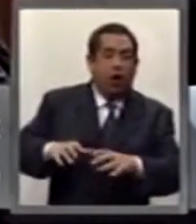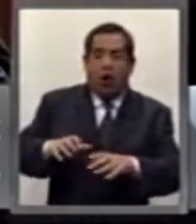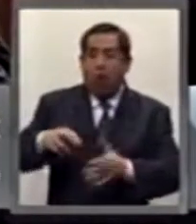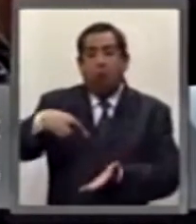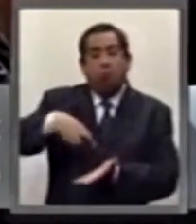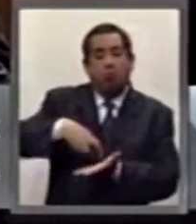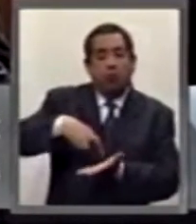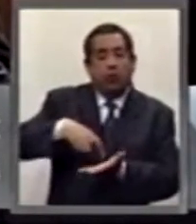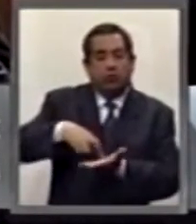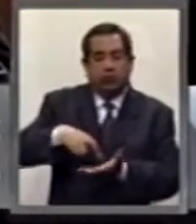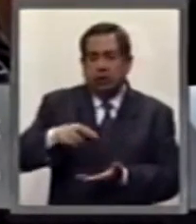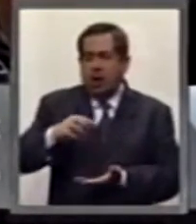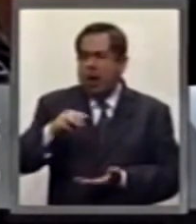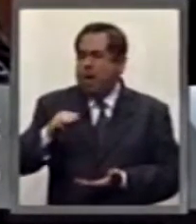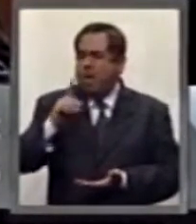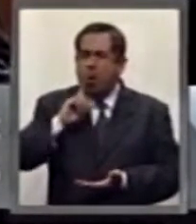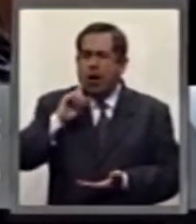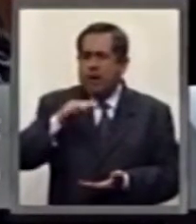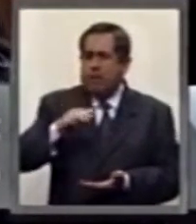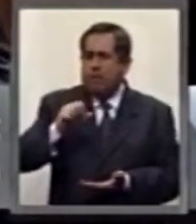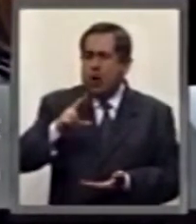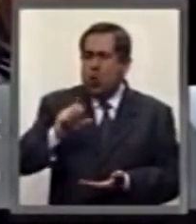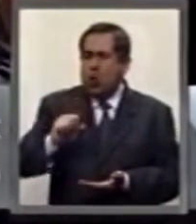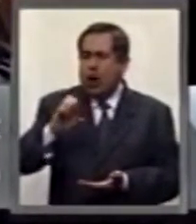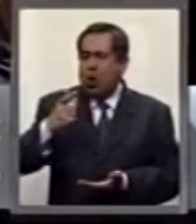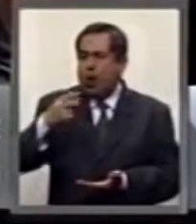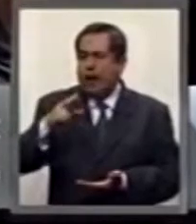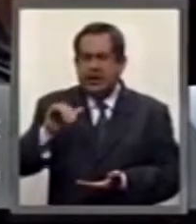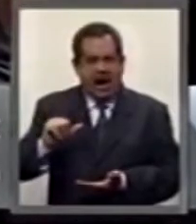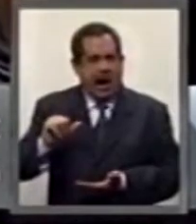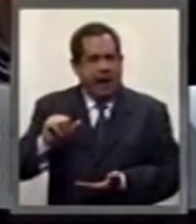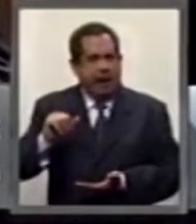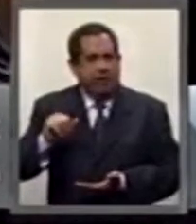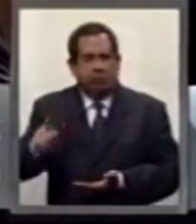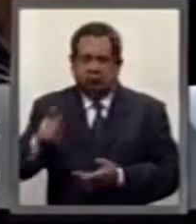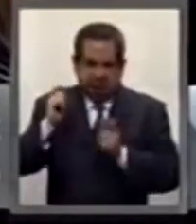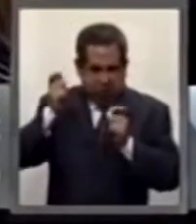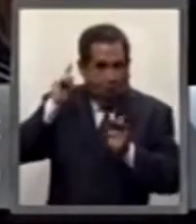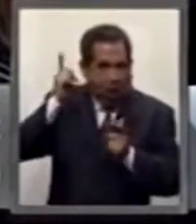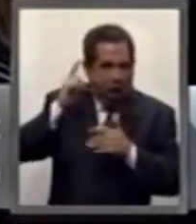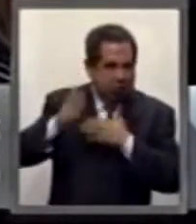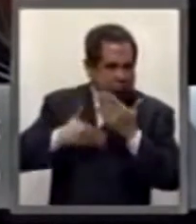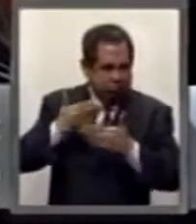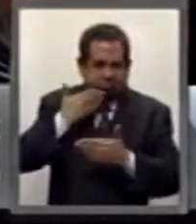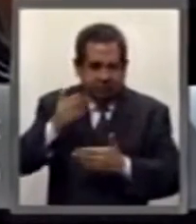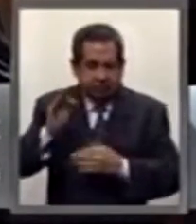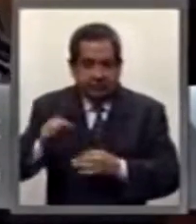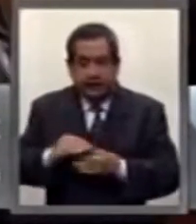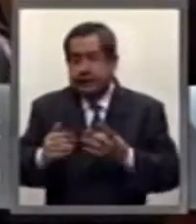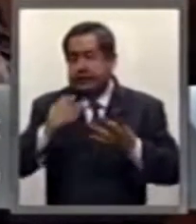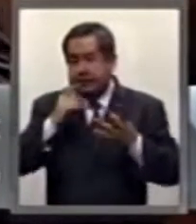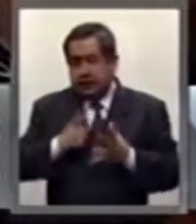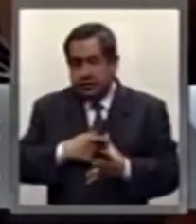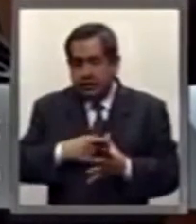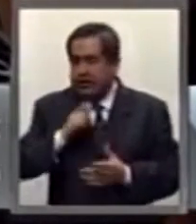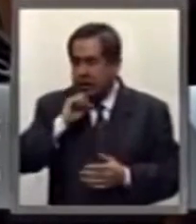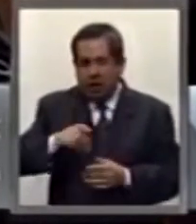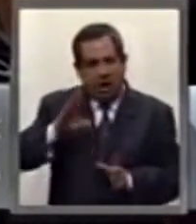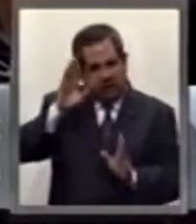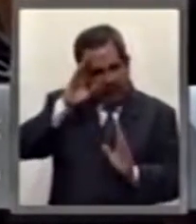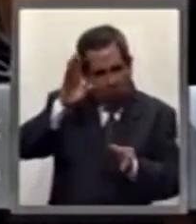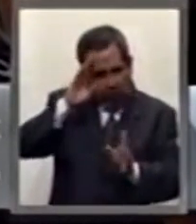Buenos Aires, María Eugenia Vidal, y deseándole un éxito en su nueva encomienda. El siguiente punto es también saludar